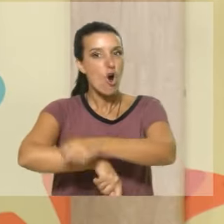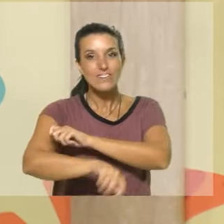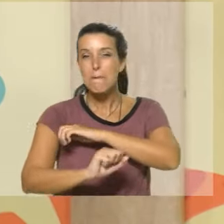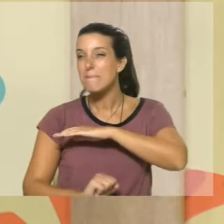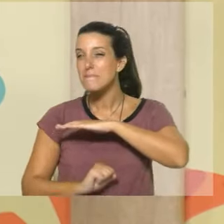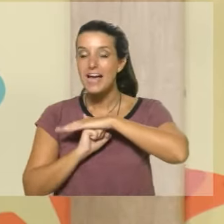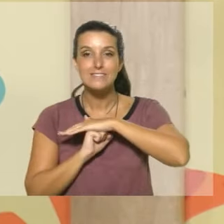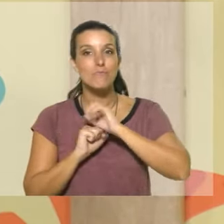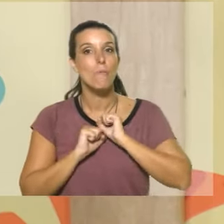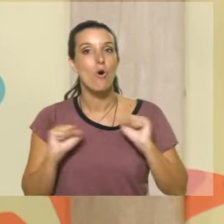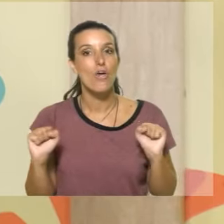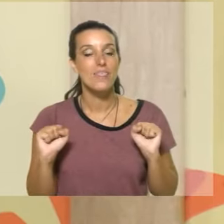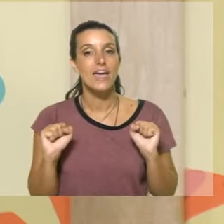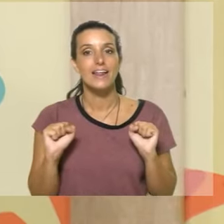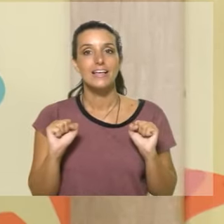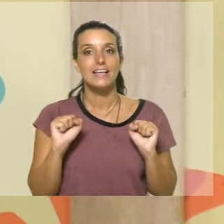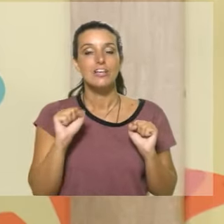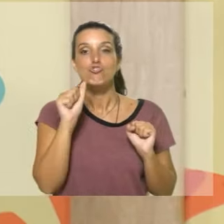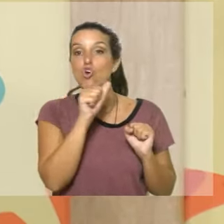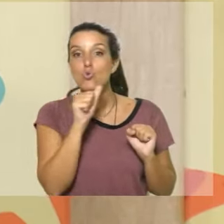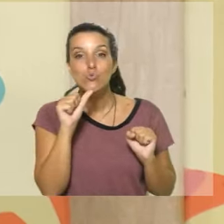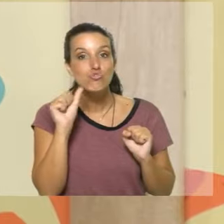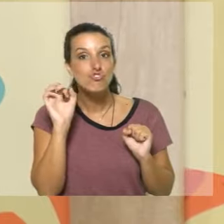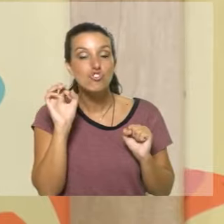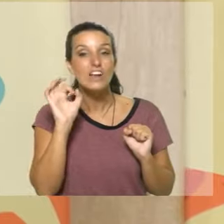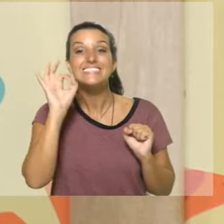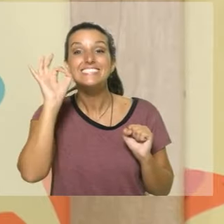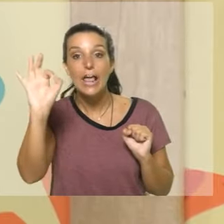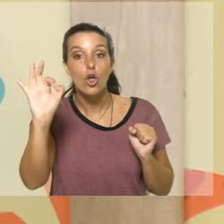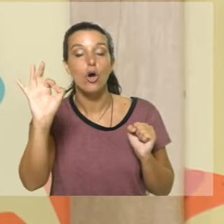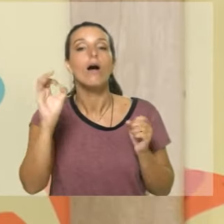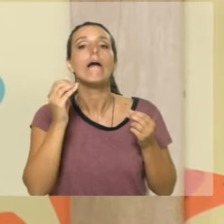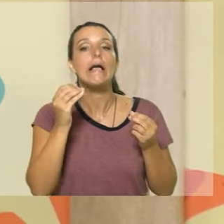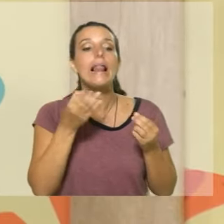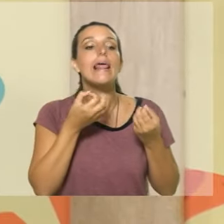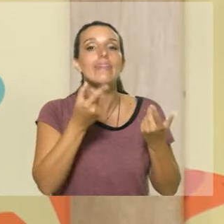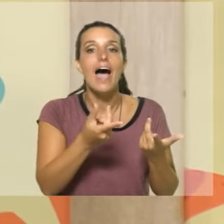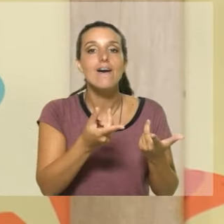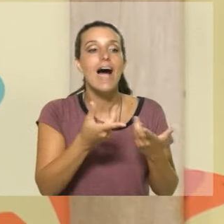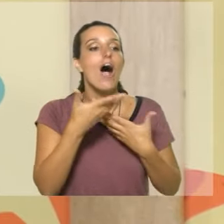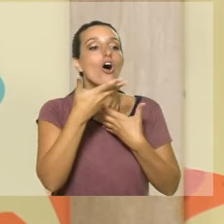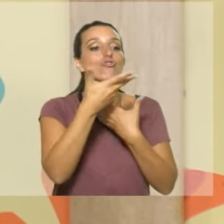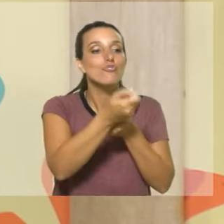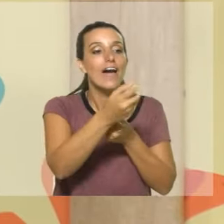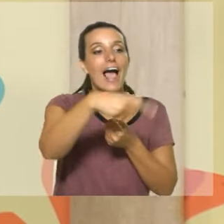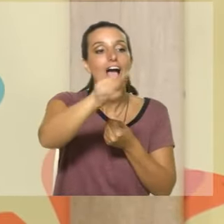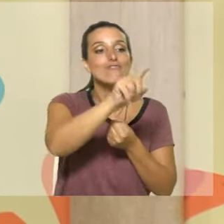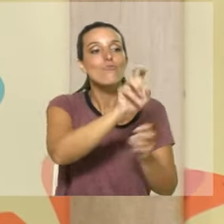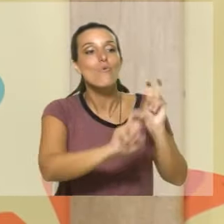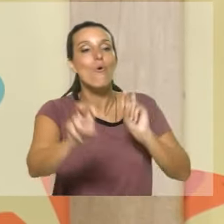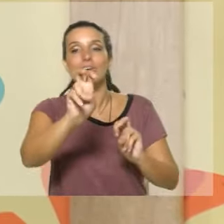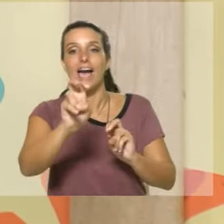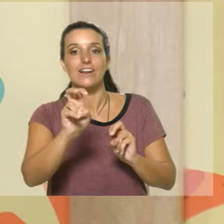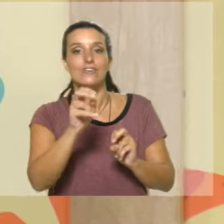por darles cero solución prácticamente sino ayudarlos a que ellos pudieran encontrar la solución solos o conmigo y crear